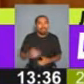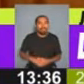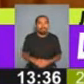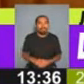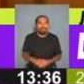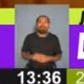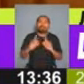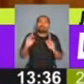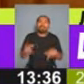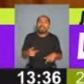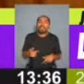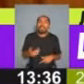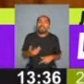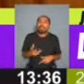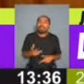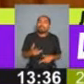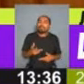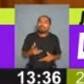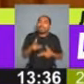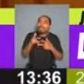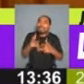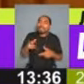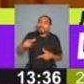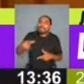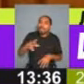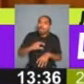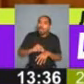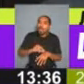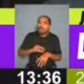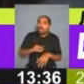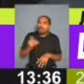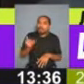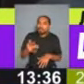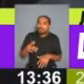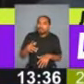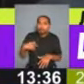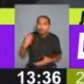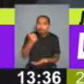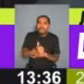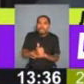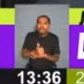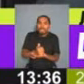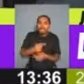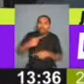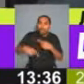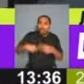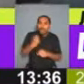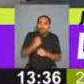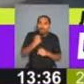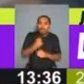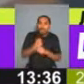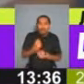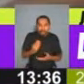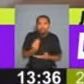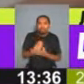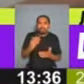decirle también que bueno, estamos, como decimos nosotros acá, al pie del cañón para seguir adelante esto. Le agradezco